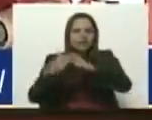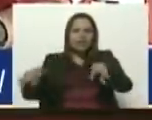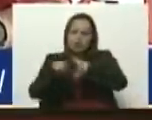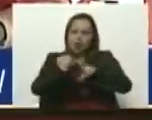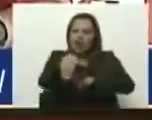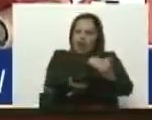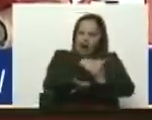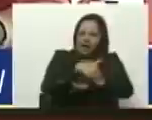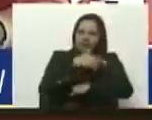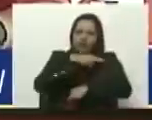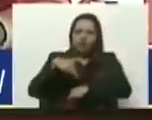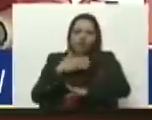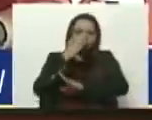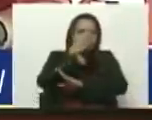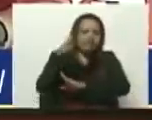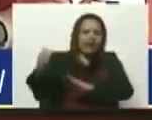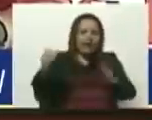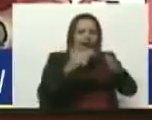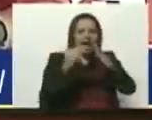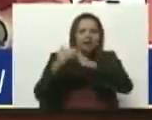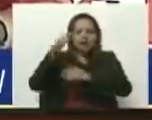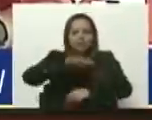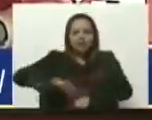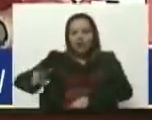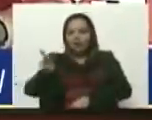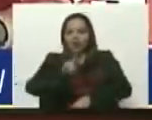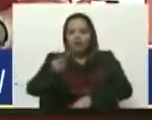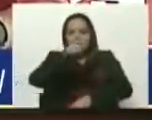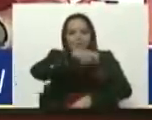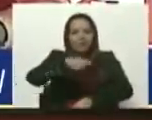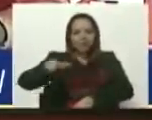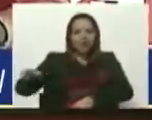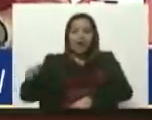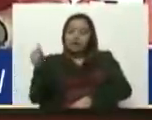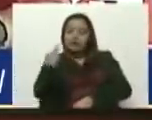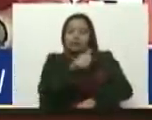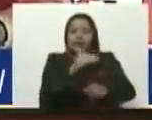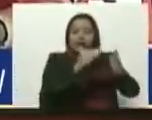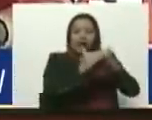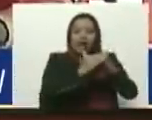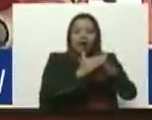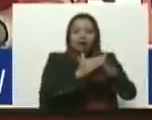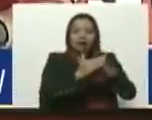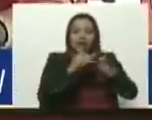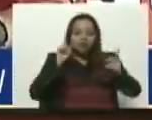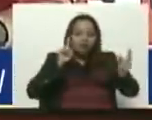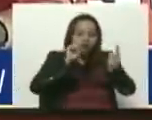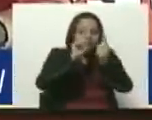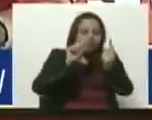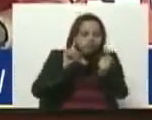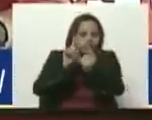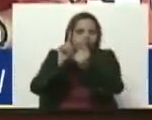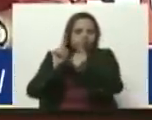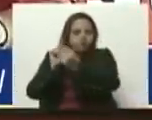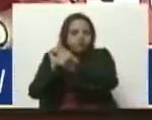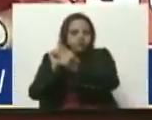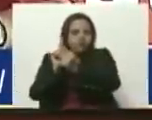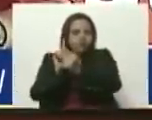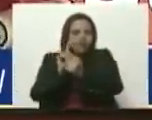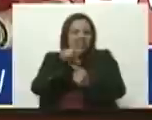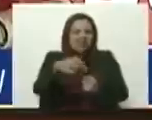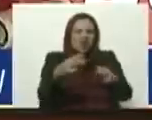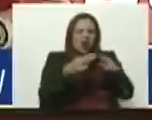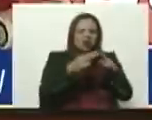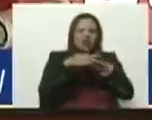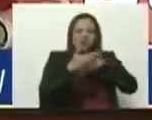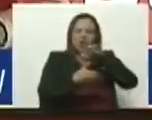llegar a los hogares de todos los venezolanos y en cada hogar tocar cada cara y cada caso